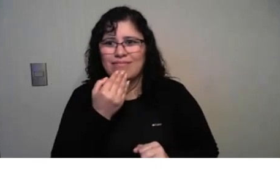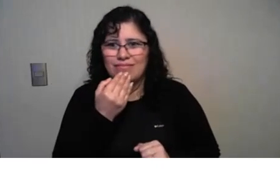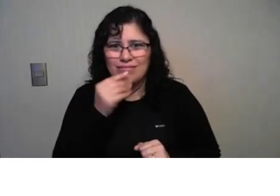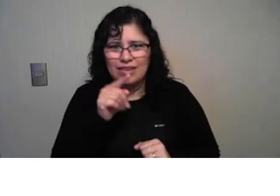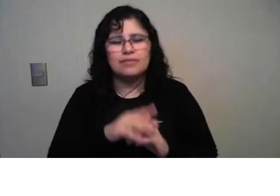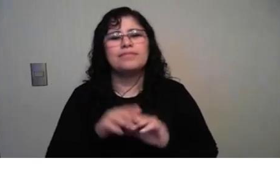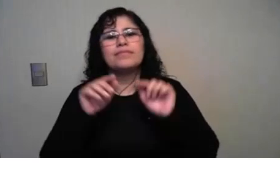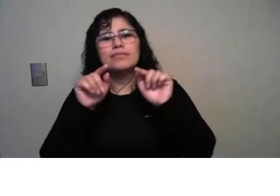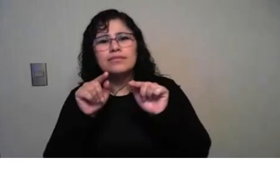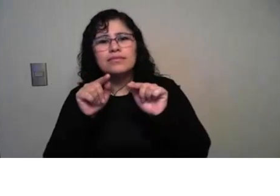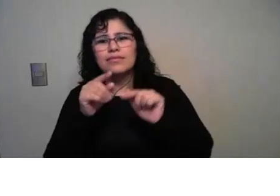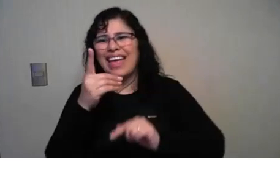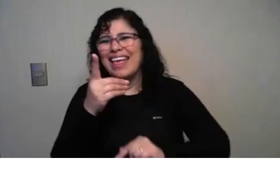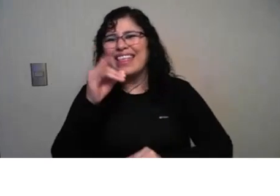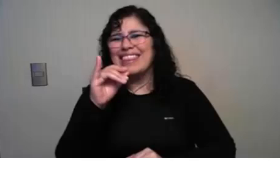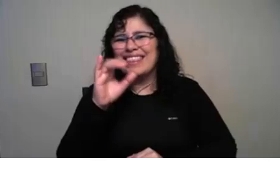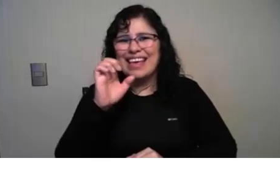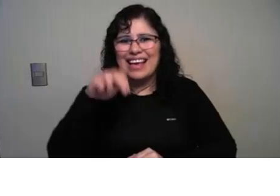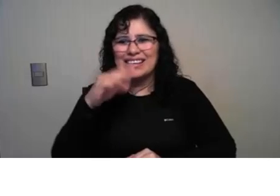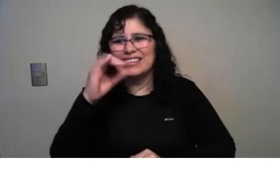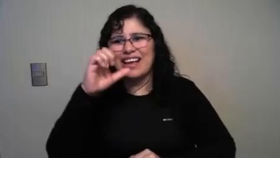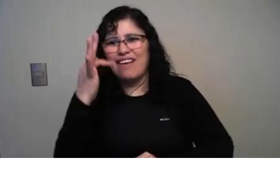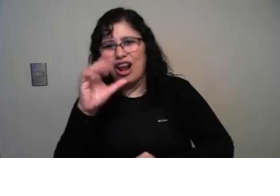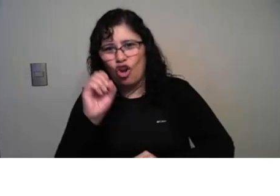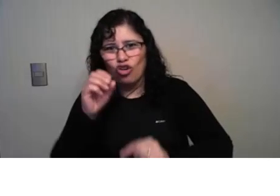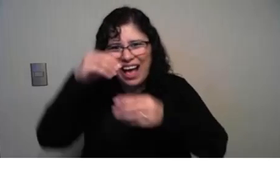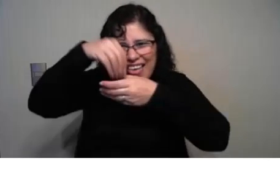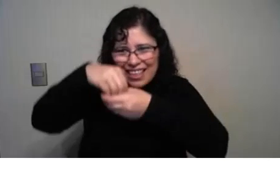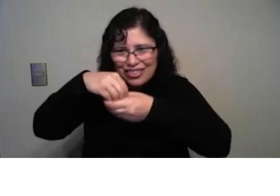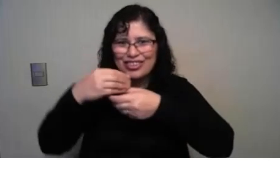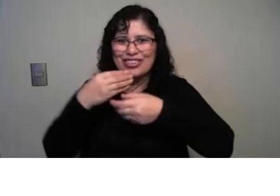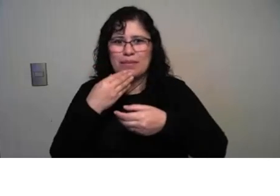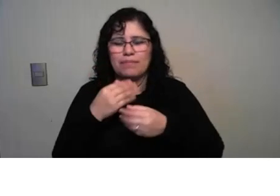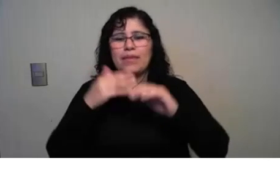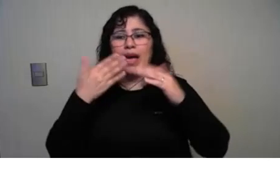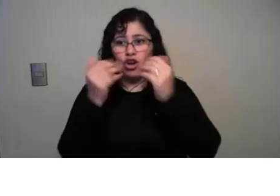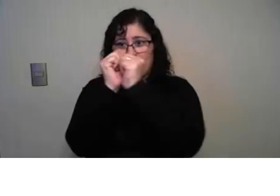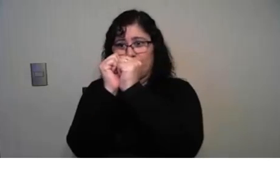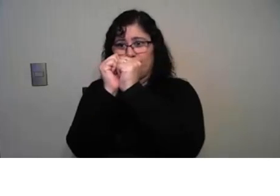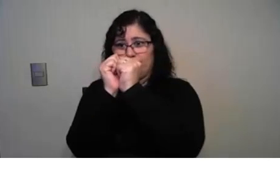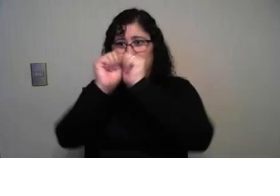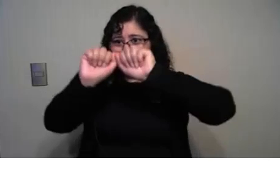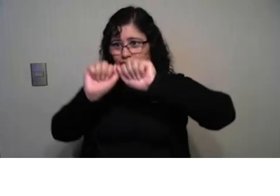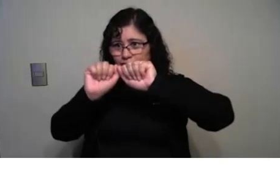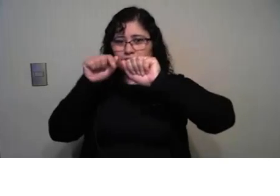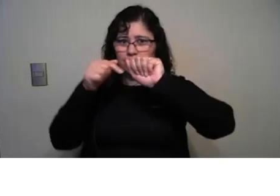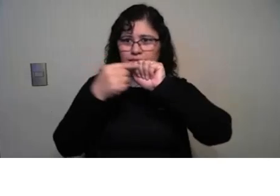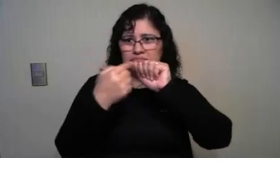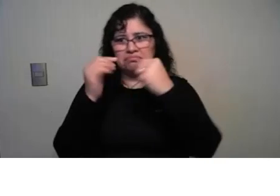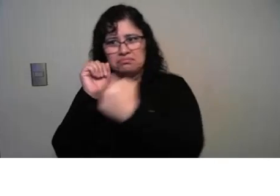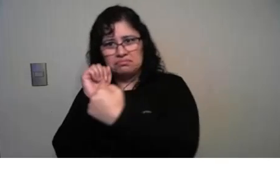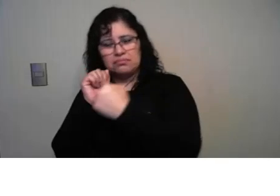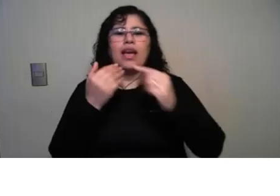el diencéfalo. Y bueno, aquí tenemos los hemisferios cerebrales. Podríamos determinar que este es el